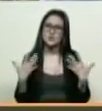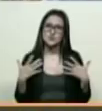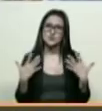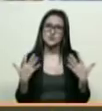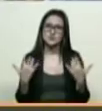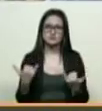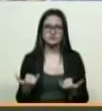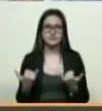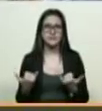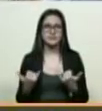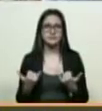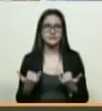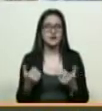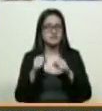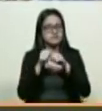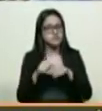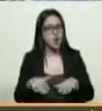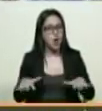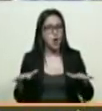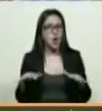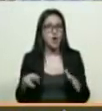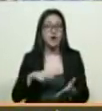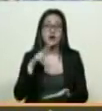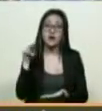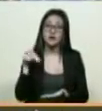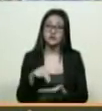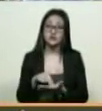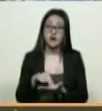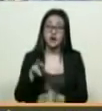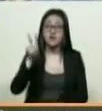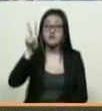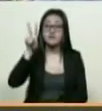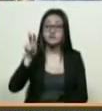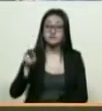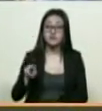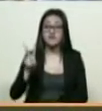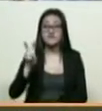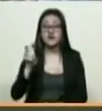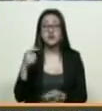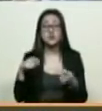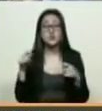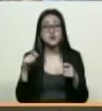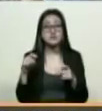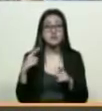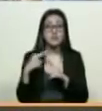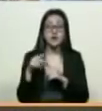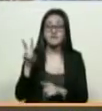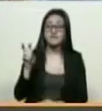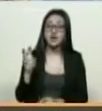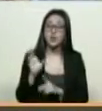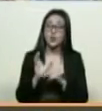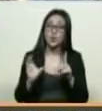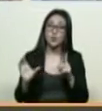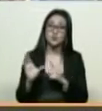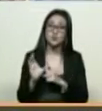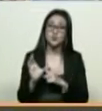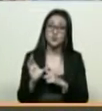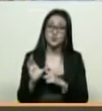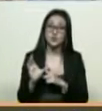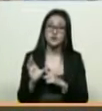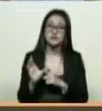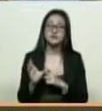nos encontramos desplegados a nivel nacional los viernes de turismo, los viernes de cultura, pues los viernes de